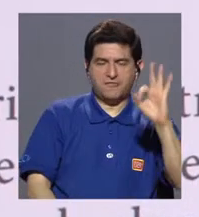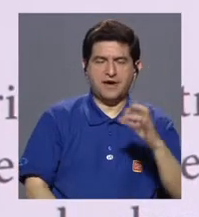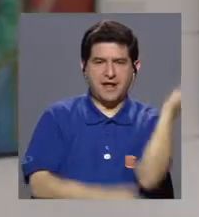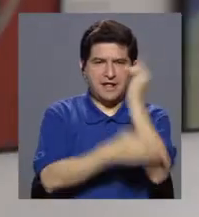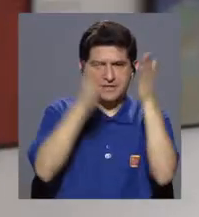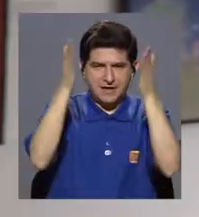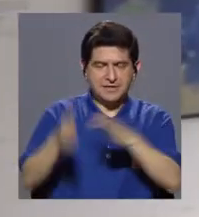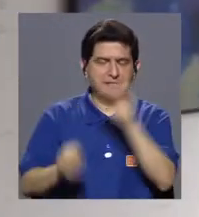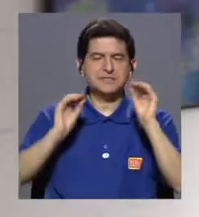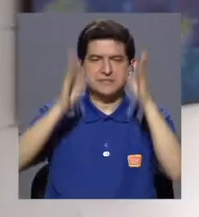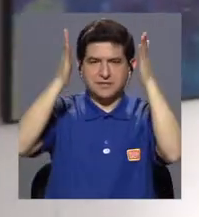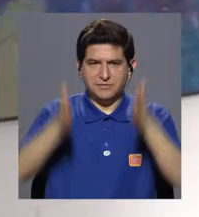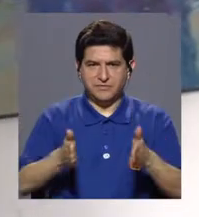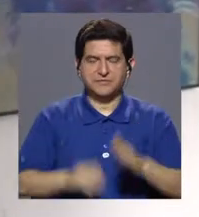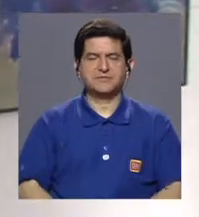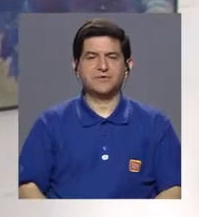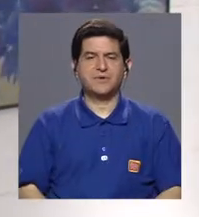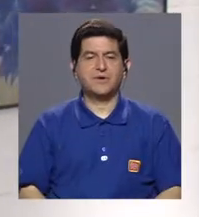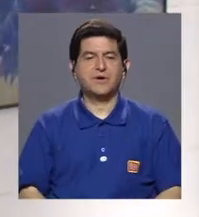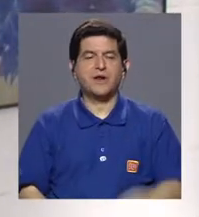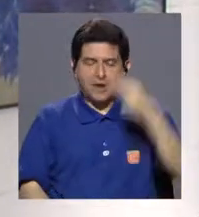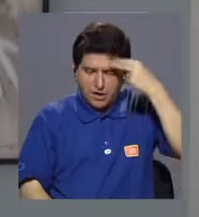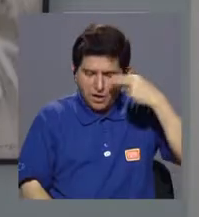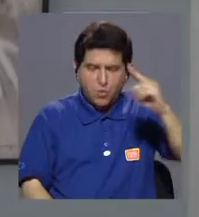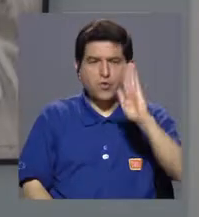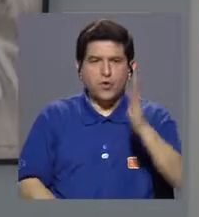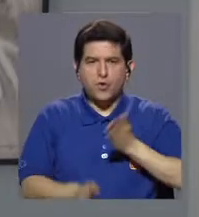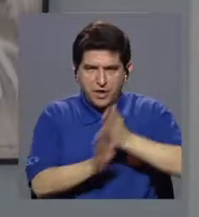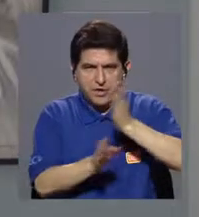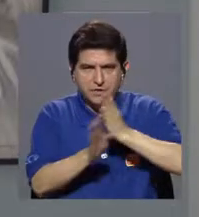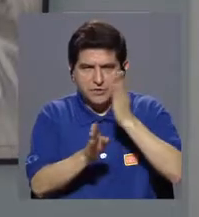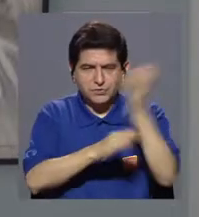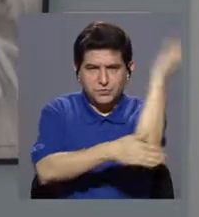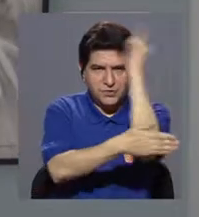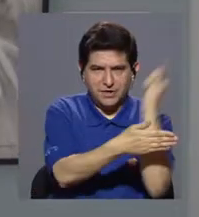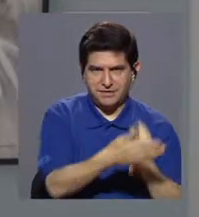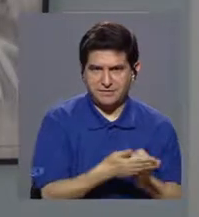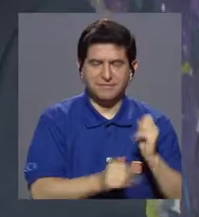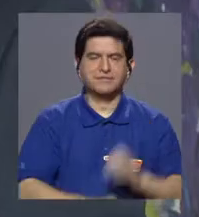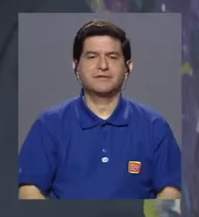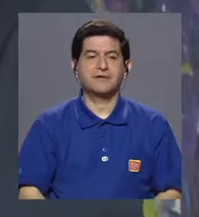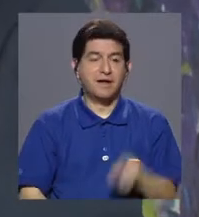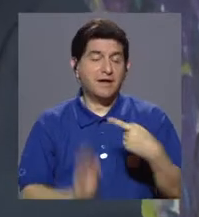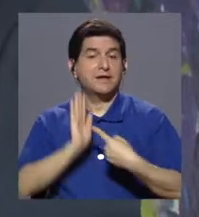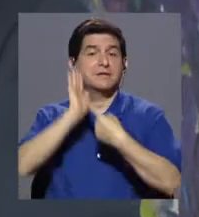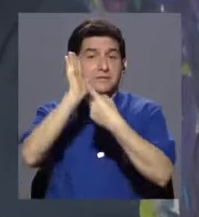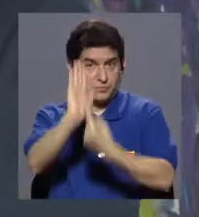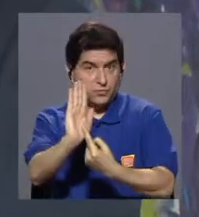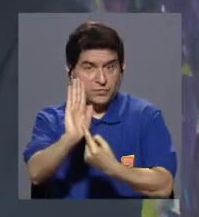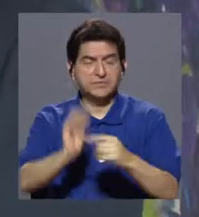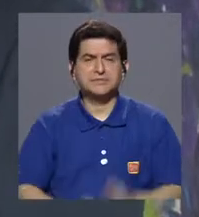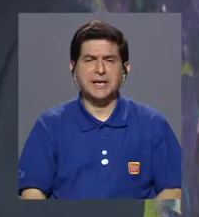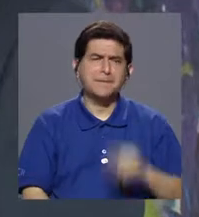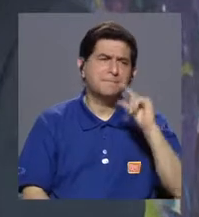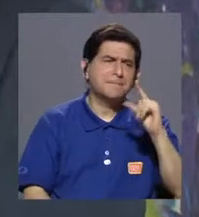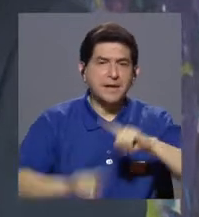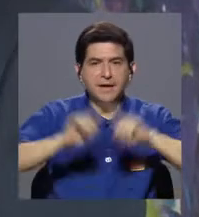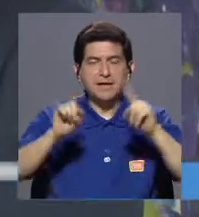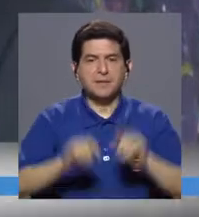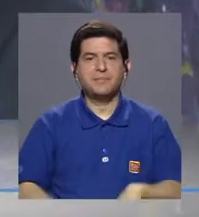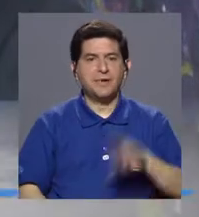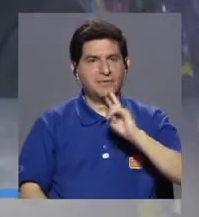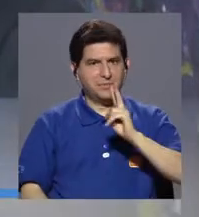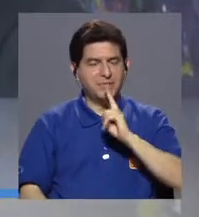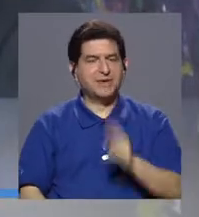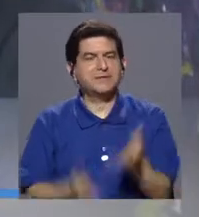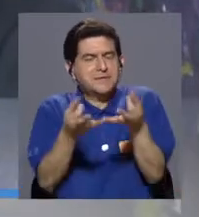Fernández, Artista y Maestra, como un tributo por su trayectoria artística. Esta exposición, que es pequeña pero